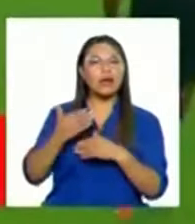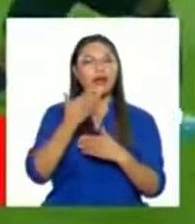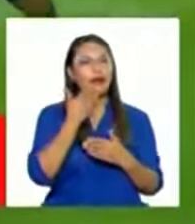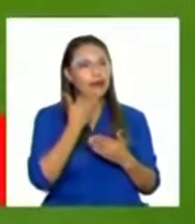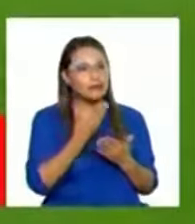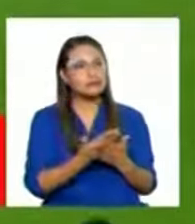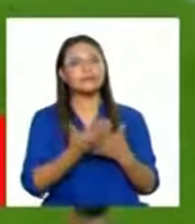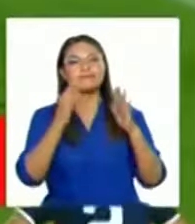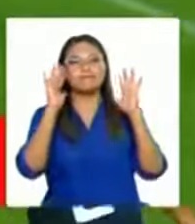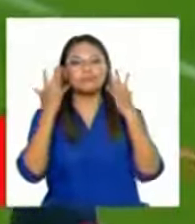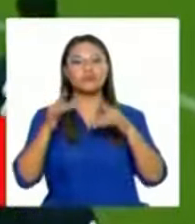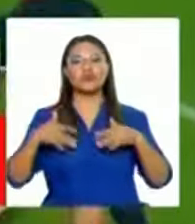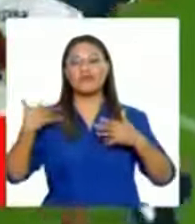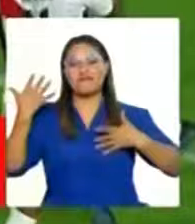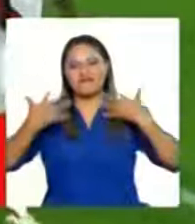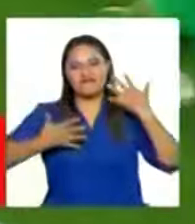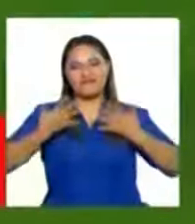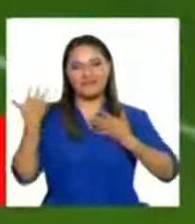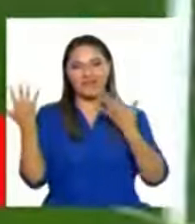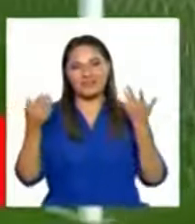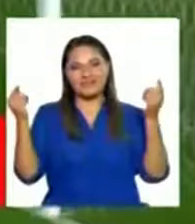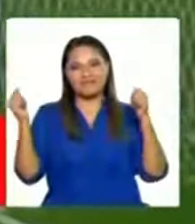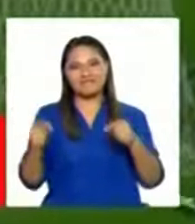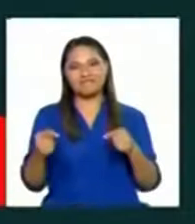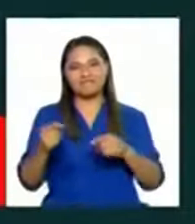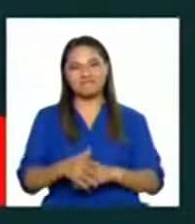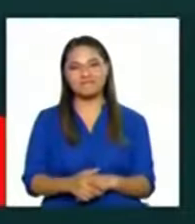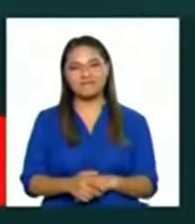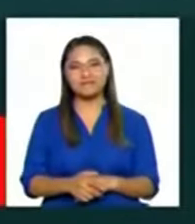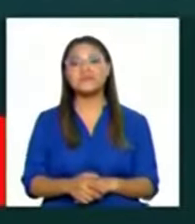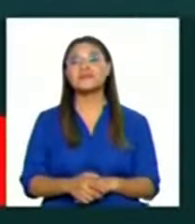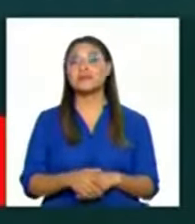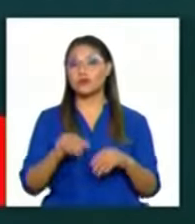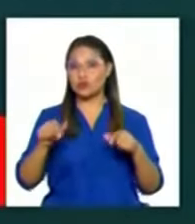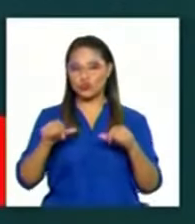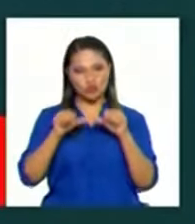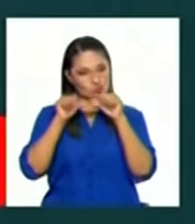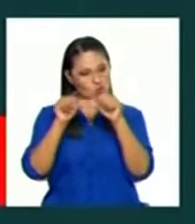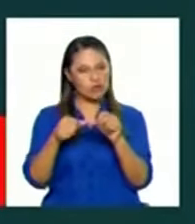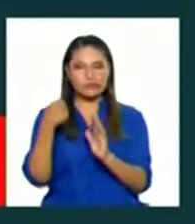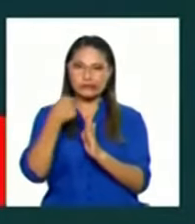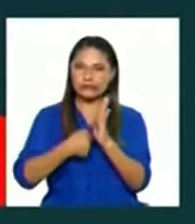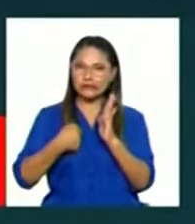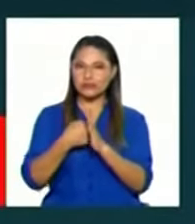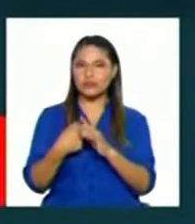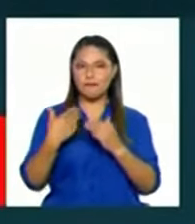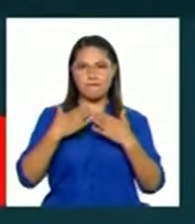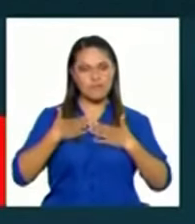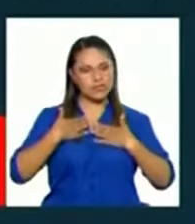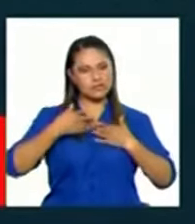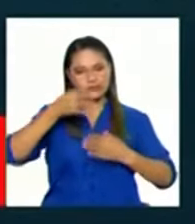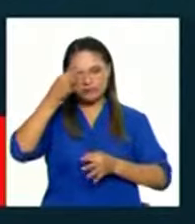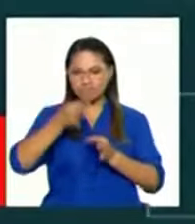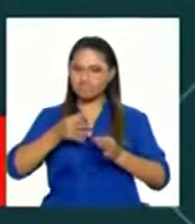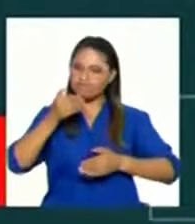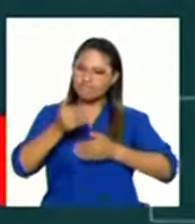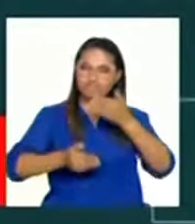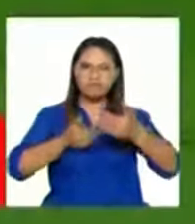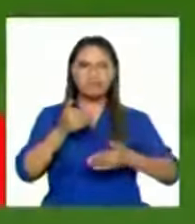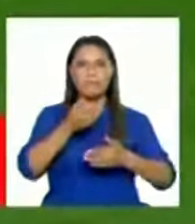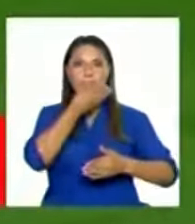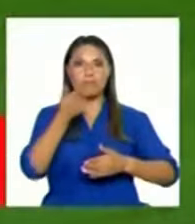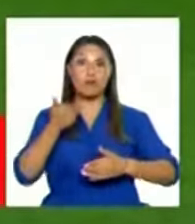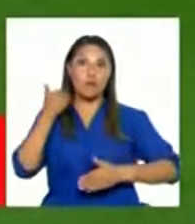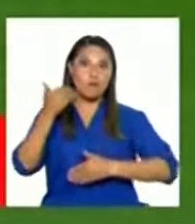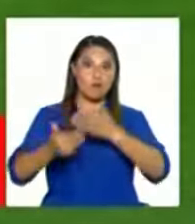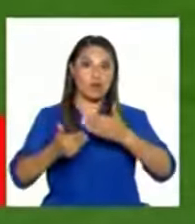con ellos y muy feliz de estar acá, ¿no? Voy a seguir dando todo de mí, mejorar día a día,